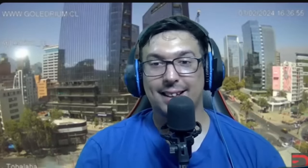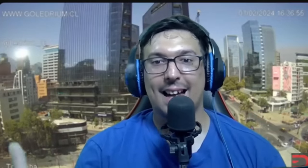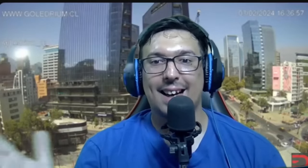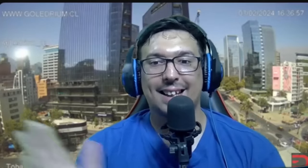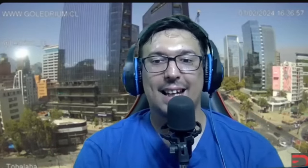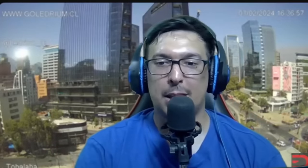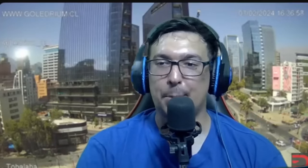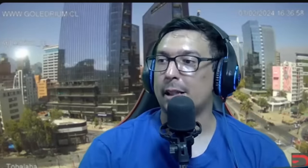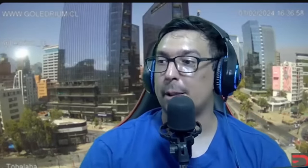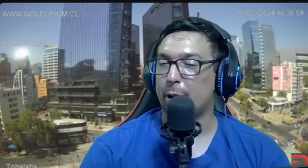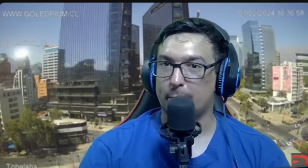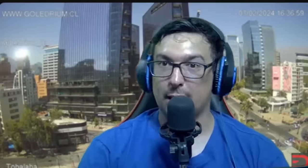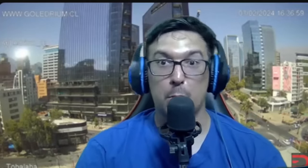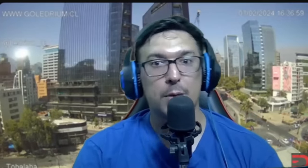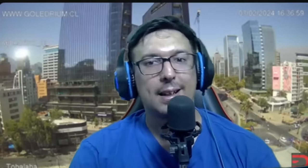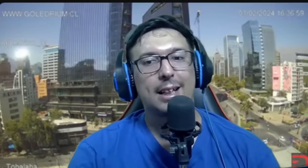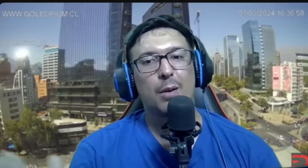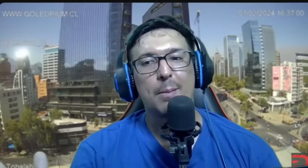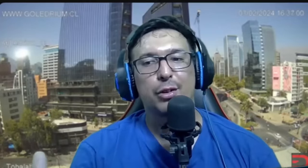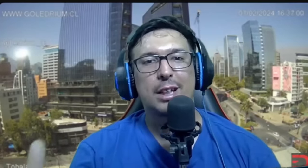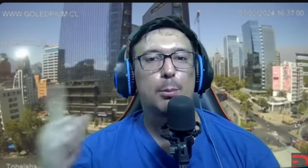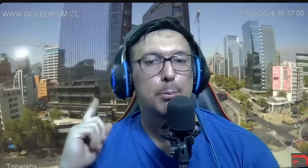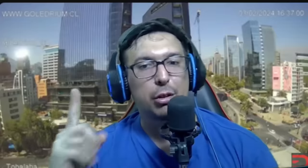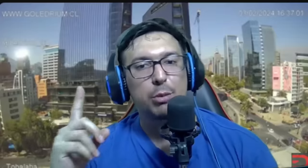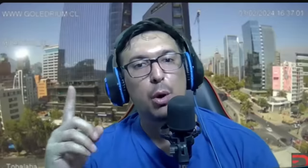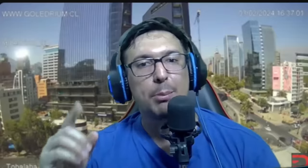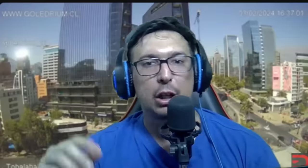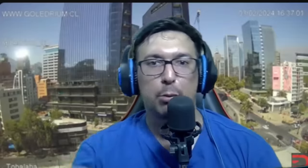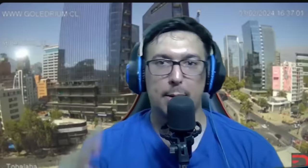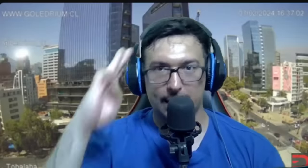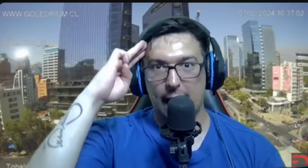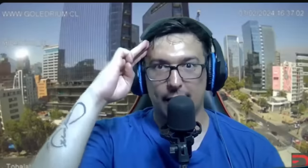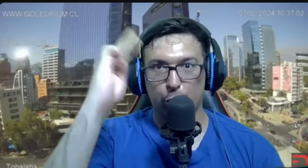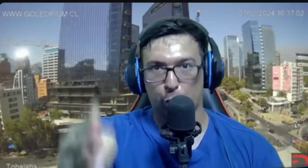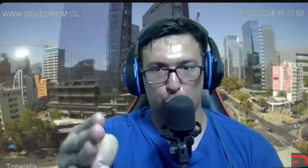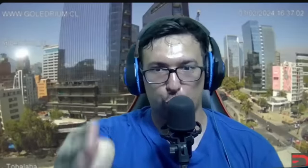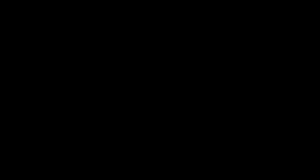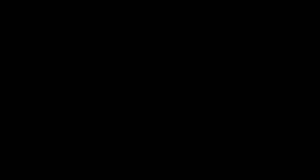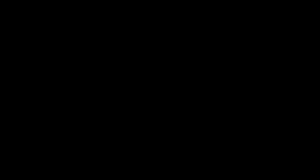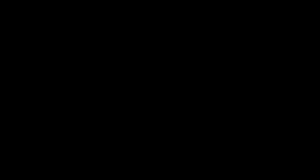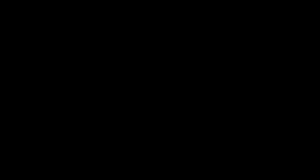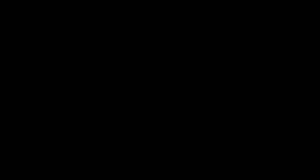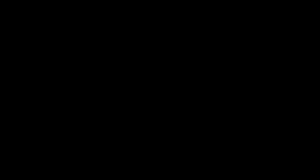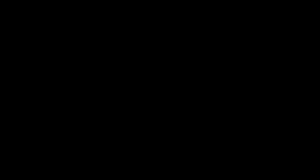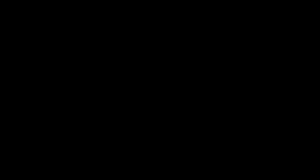tengan. Así que nada, gente, me despido. Espero que pasen muy bien y nos vemos en un próximo video. Bye, bye. Adiós.